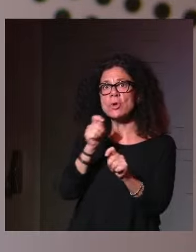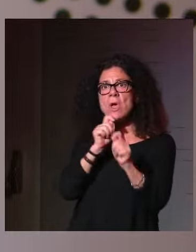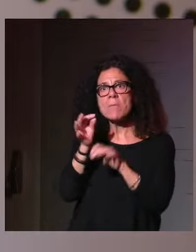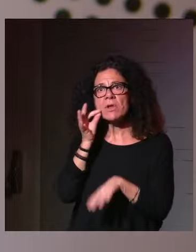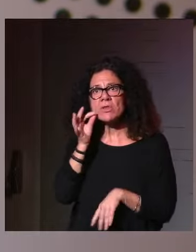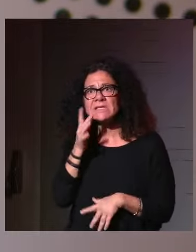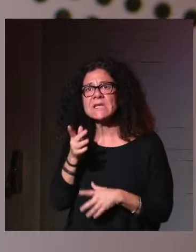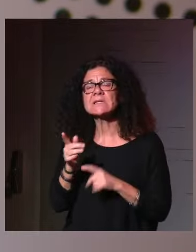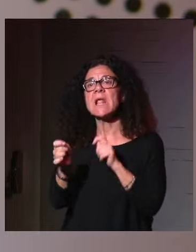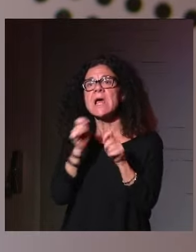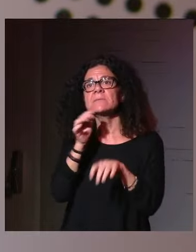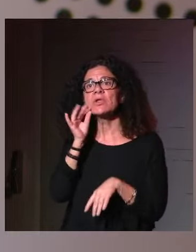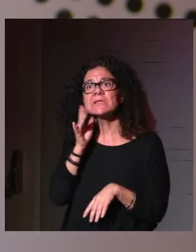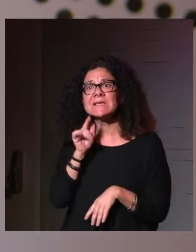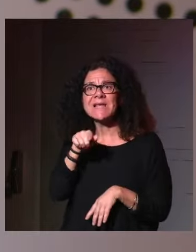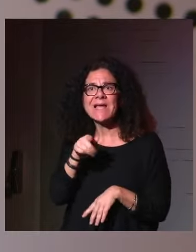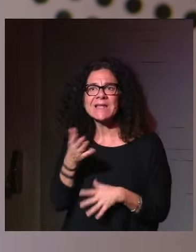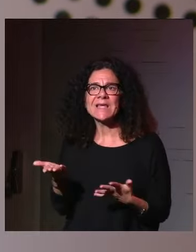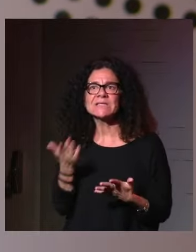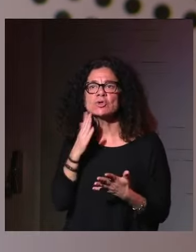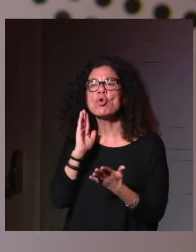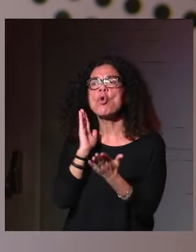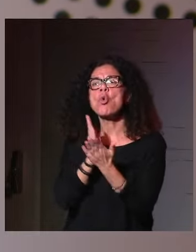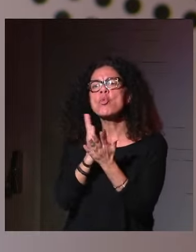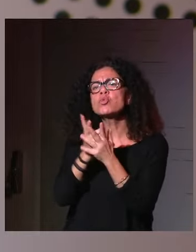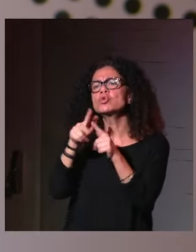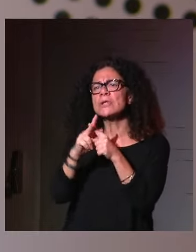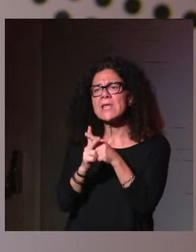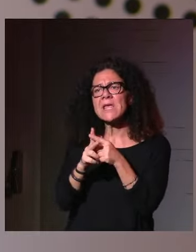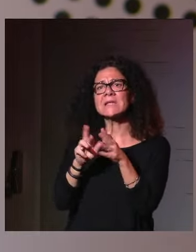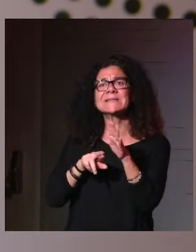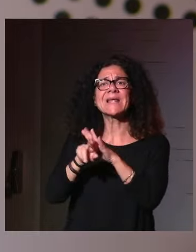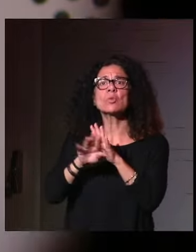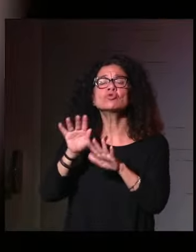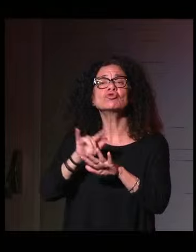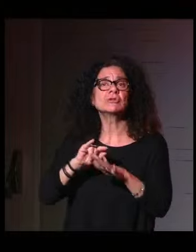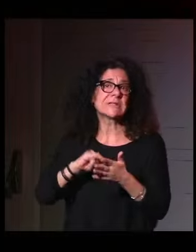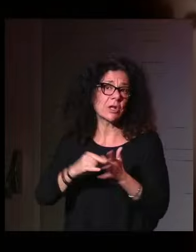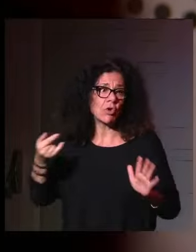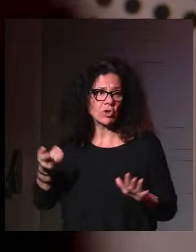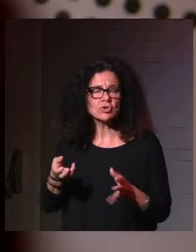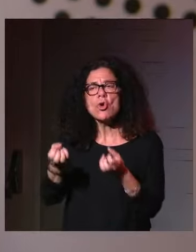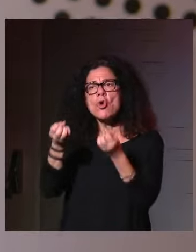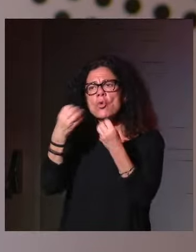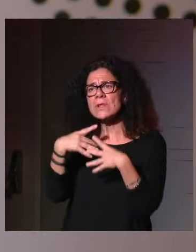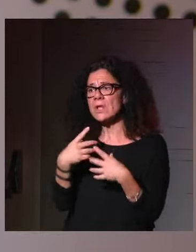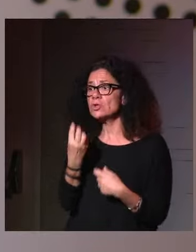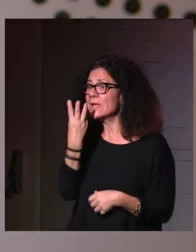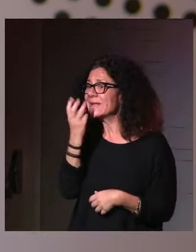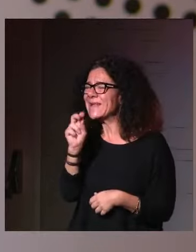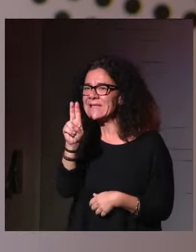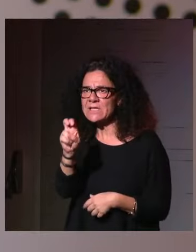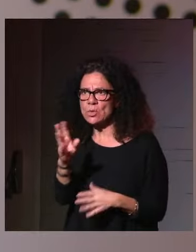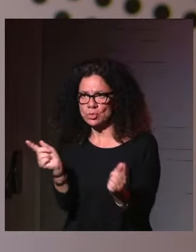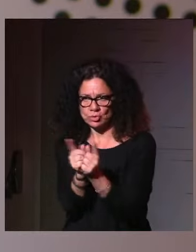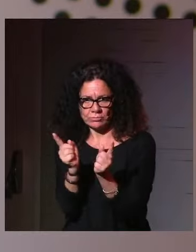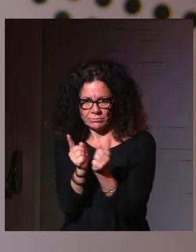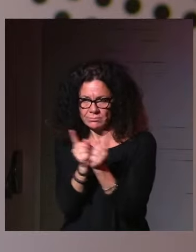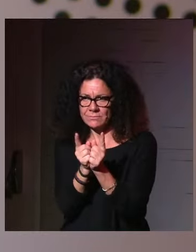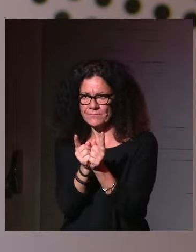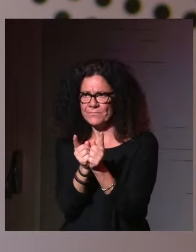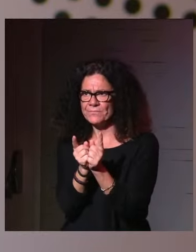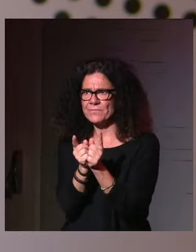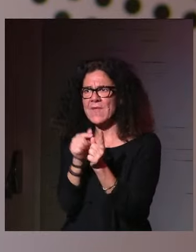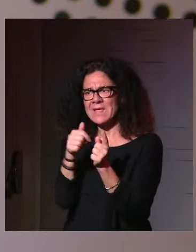periodistas reciban ese tipo de eh de cursos de talleres de recursos tecnológicos cuéntanos 30 segundos o sea hay gente